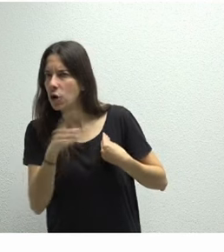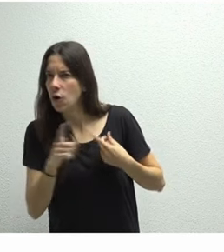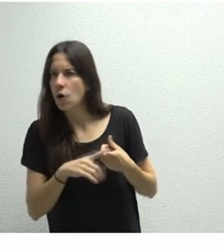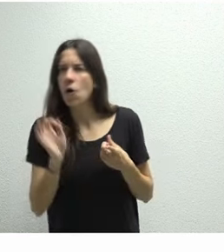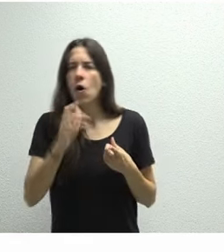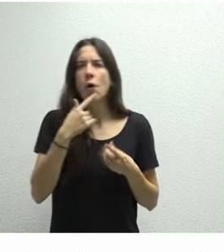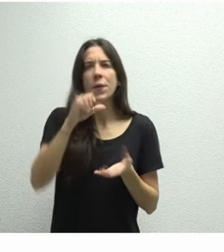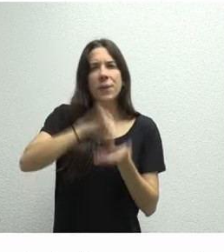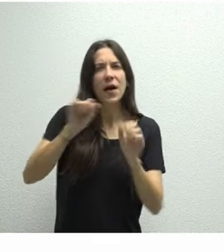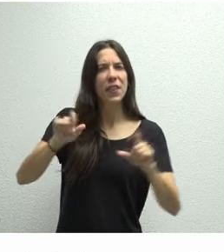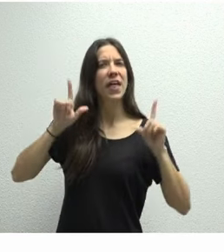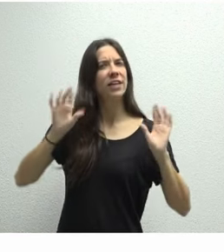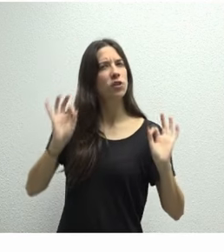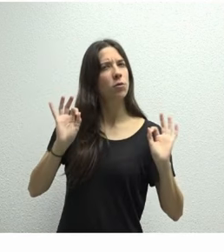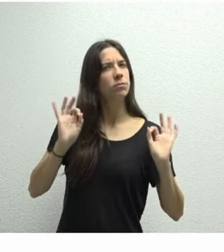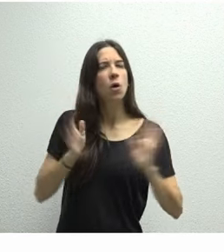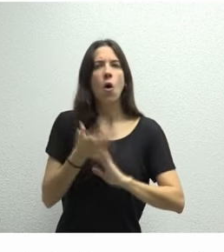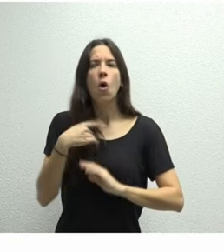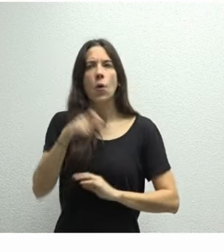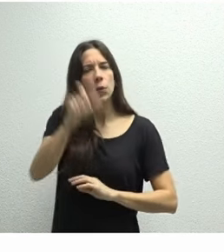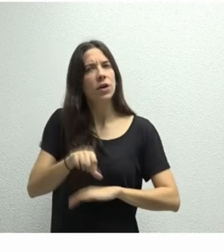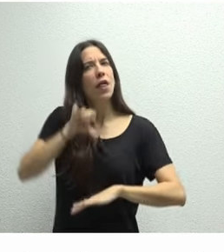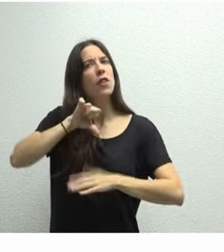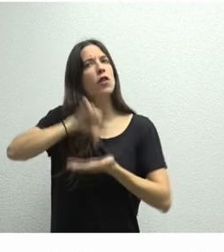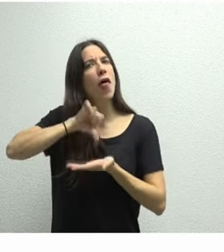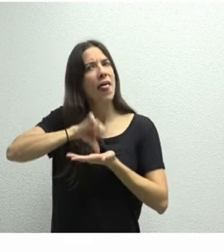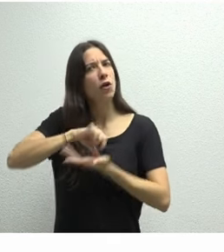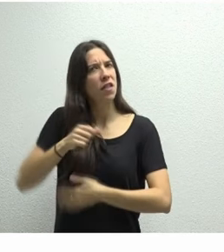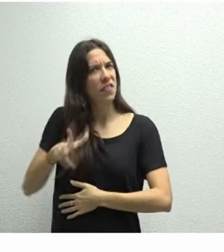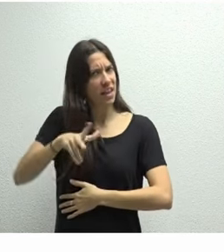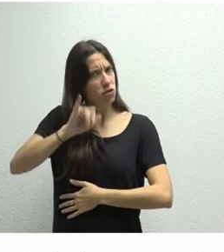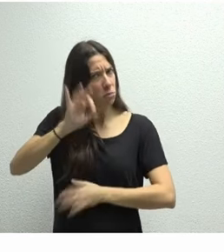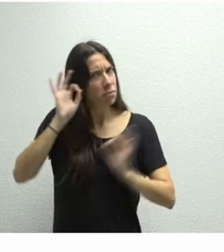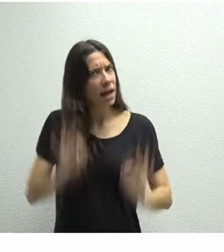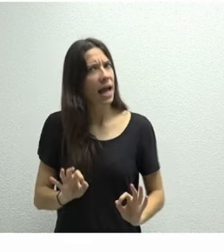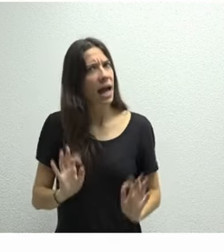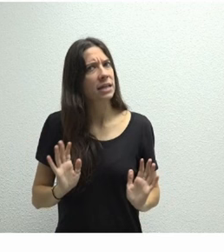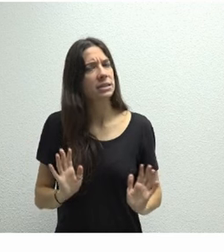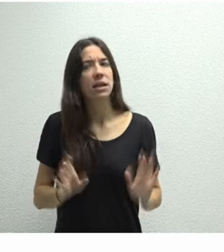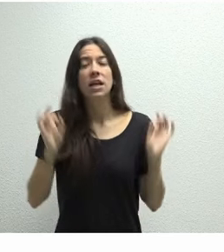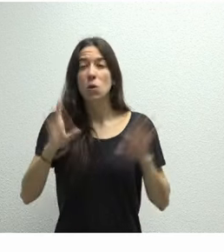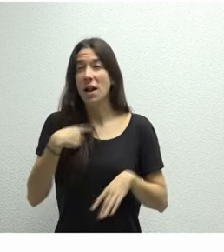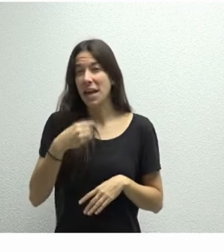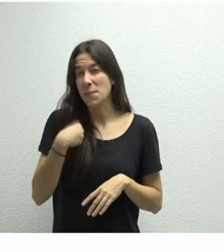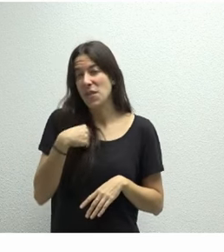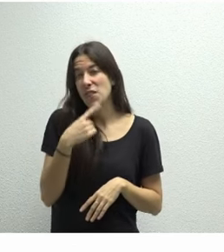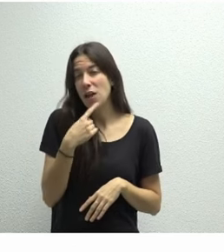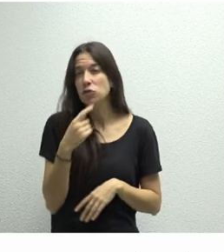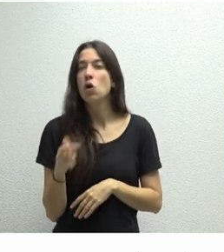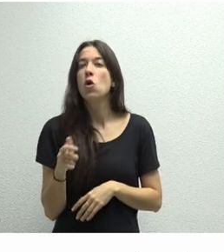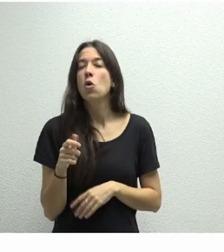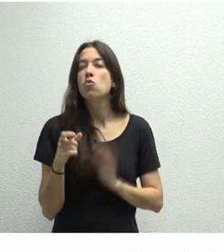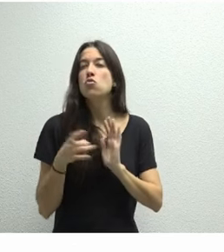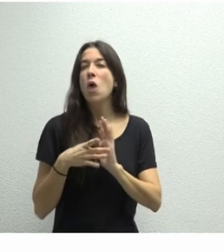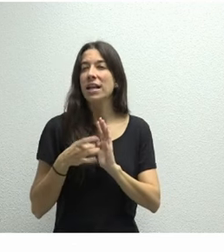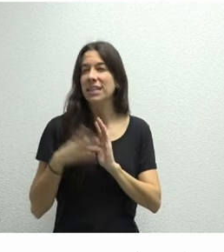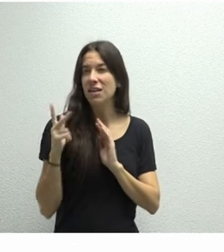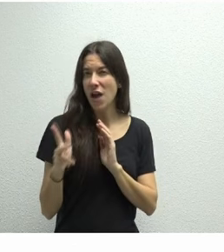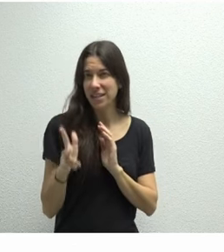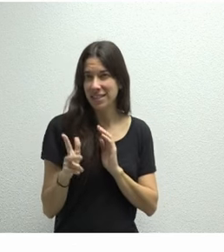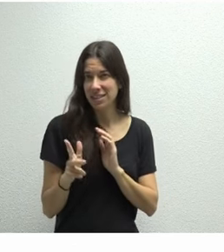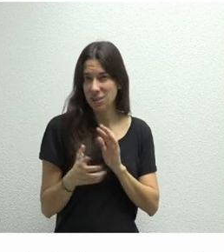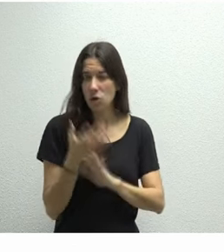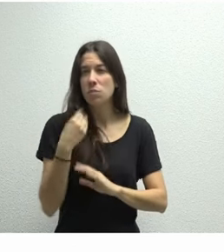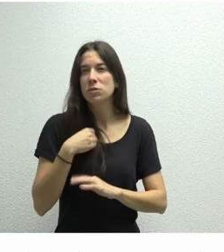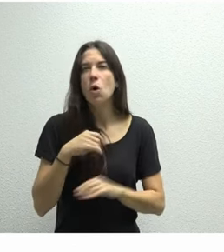centro realmente es un suj es un ciudadano de derechos Como nos indica el Quality Rights no pasar del modelo del modelo de